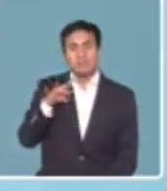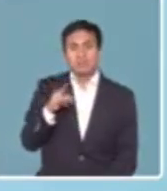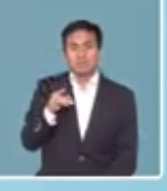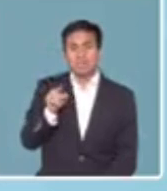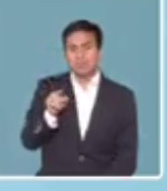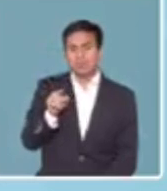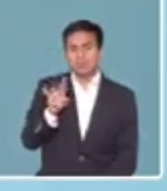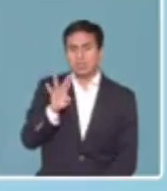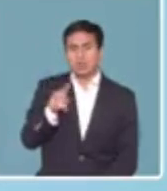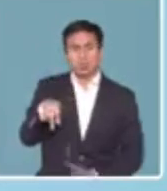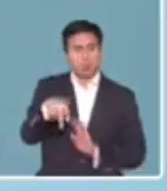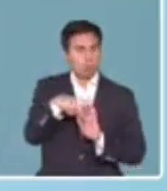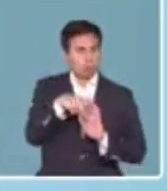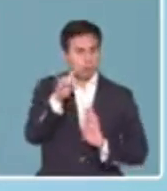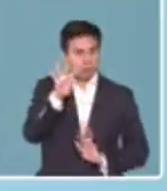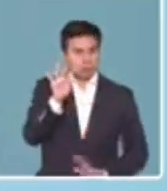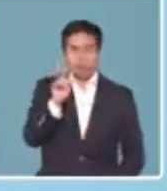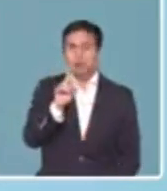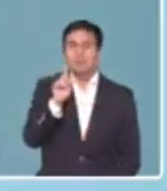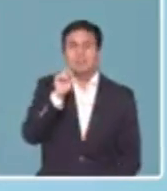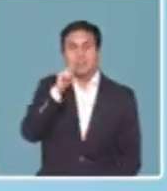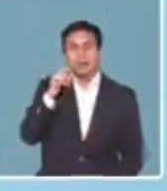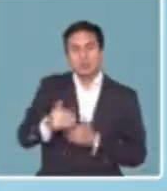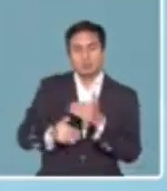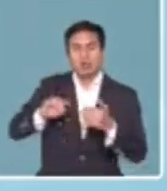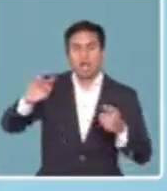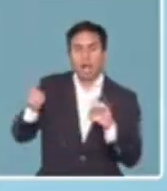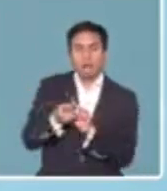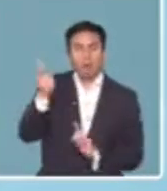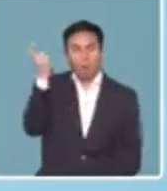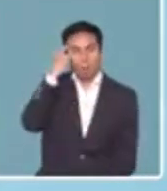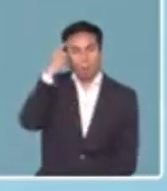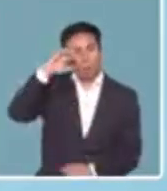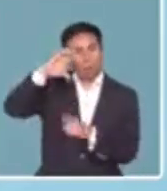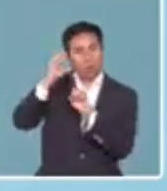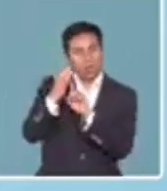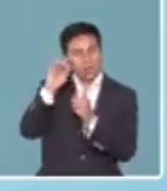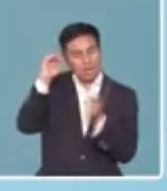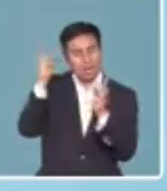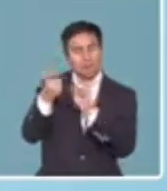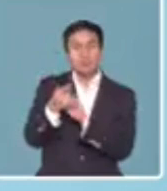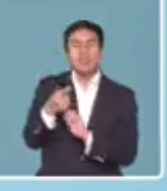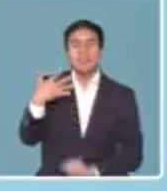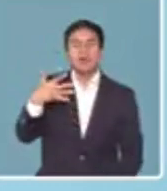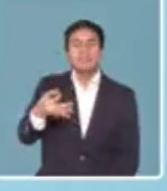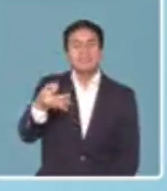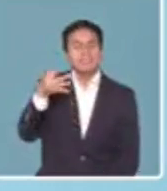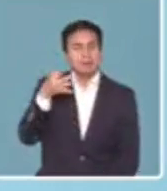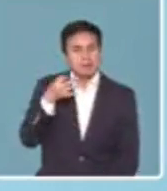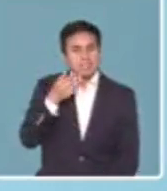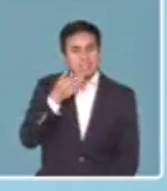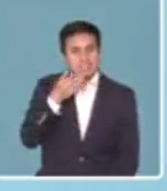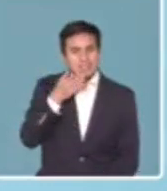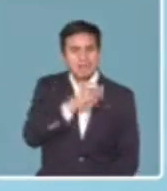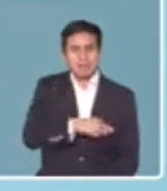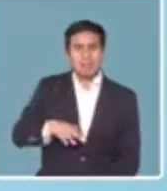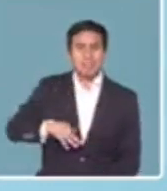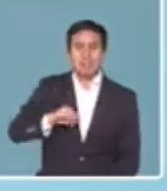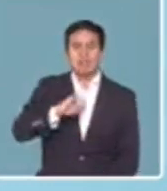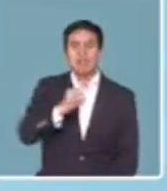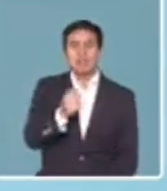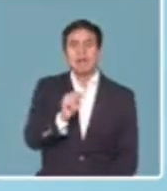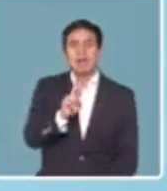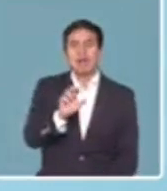depende solamente de una norma, sino también de un proceso de cambio cultural. Por eso es muy importante lo que decía la ministra